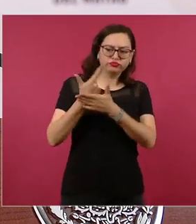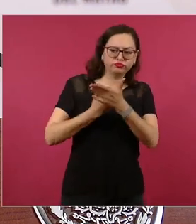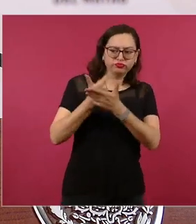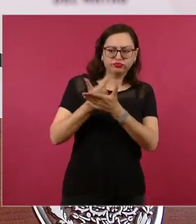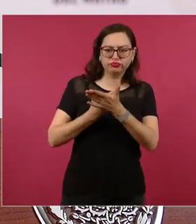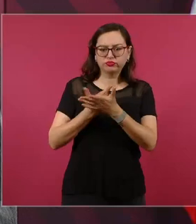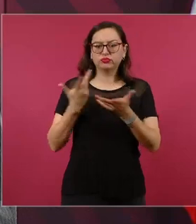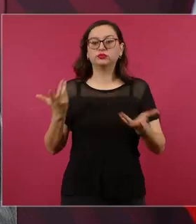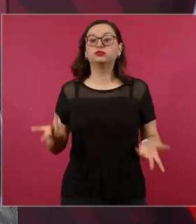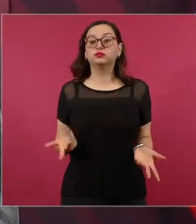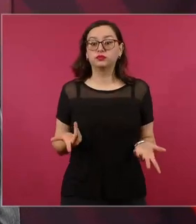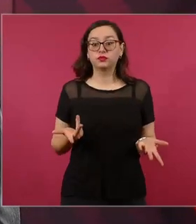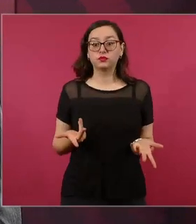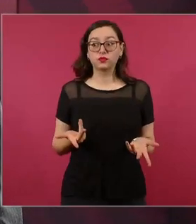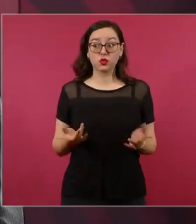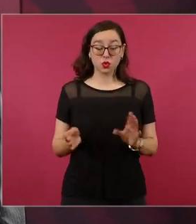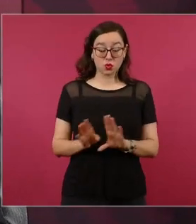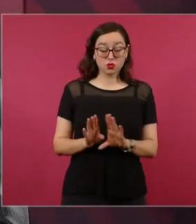¿Cuánto recibió?